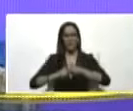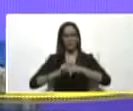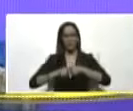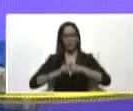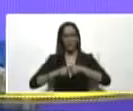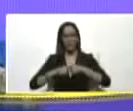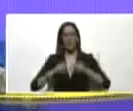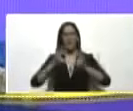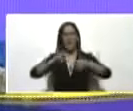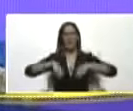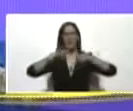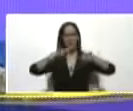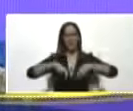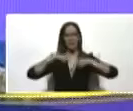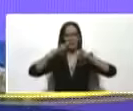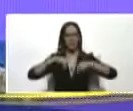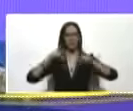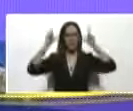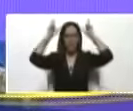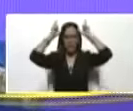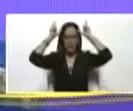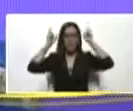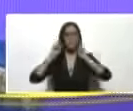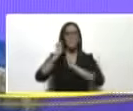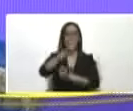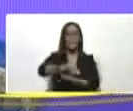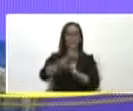agricultura ganadería pesca